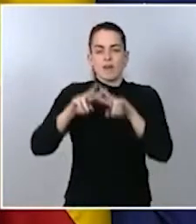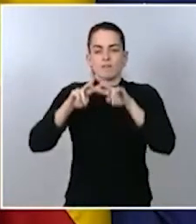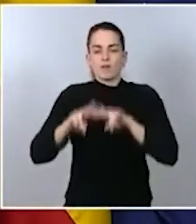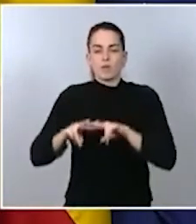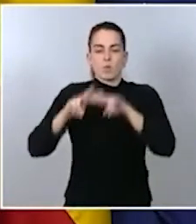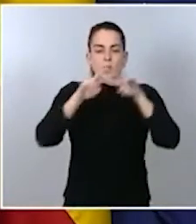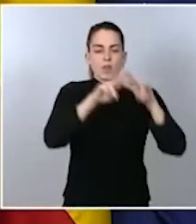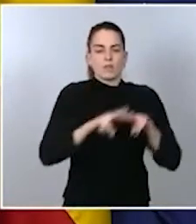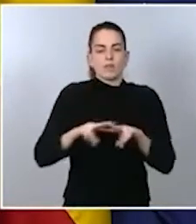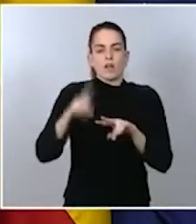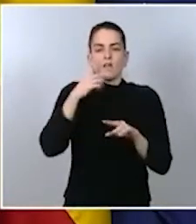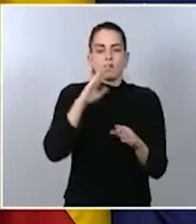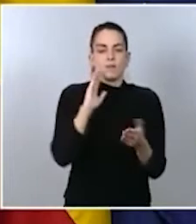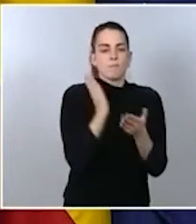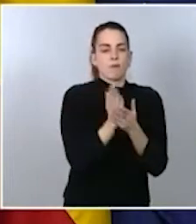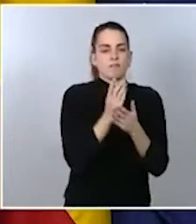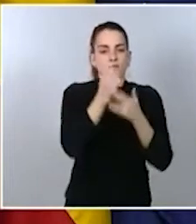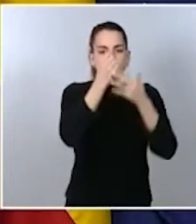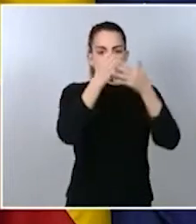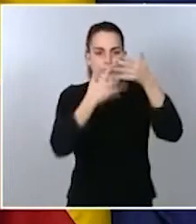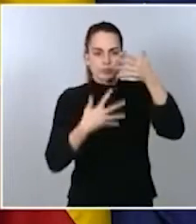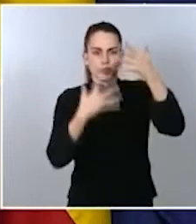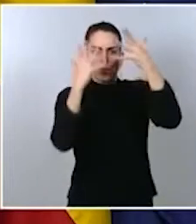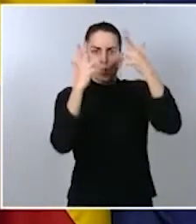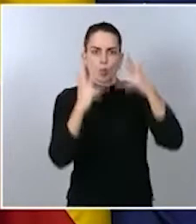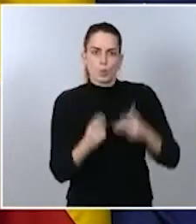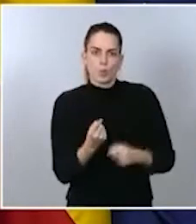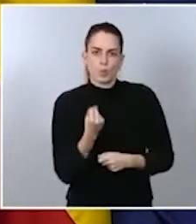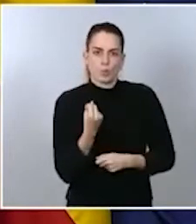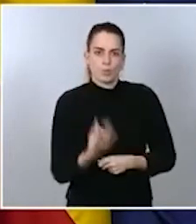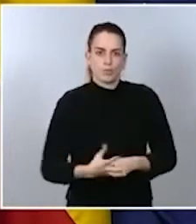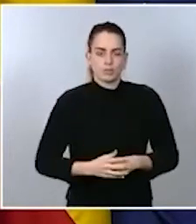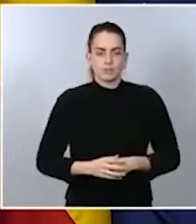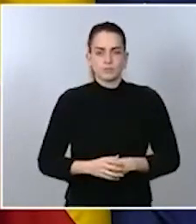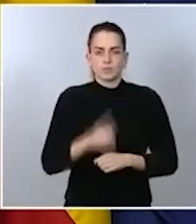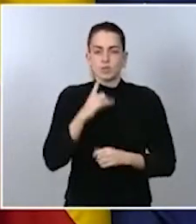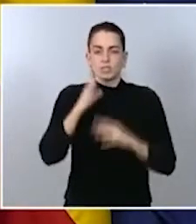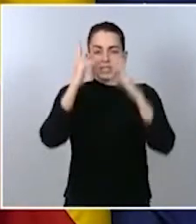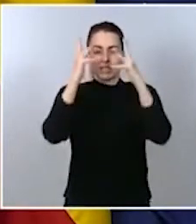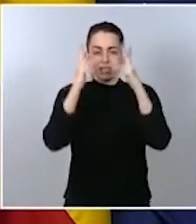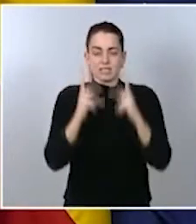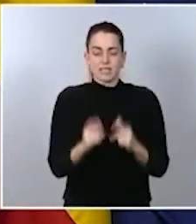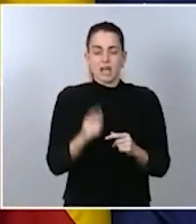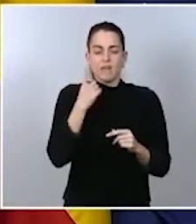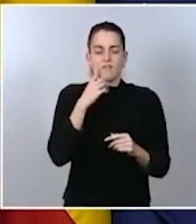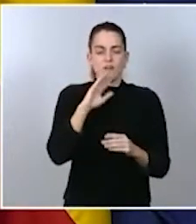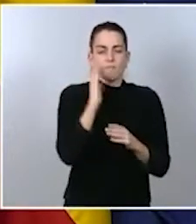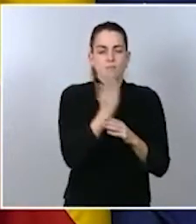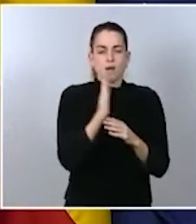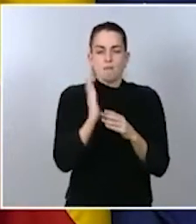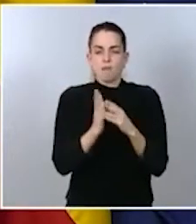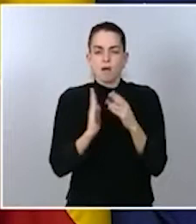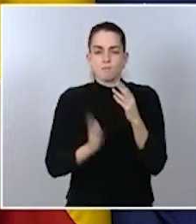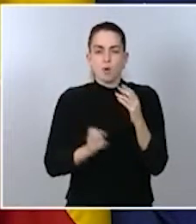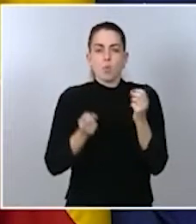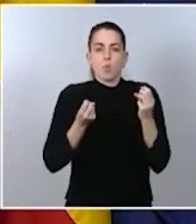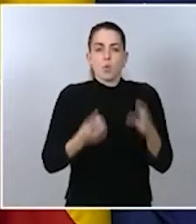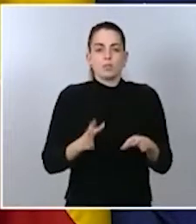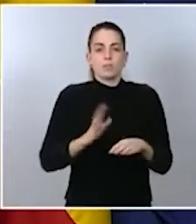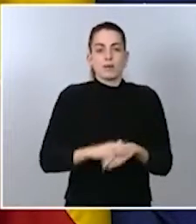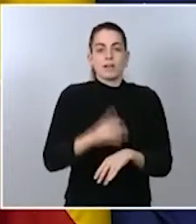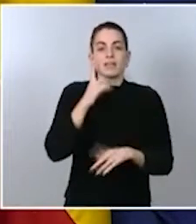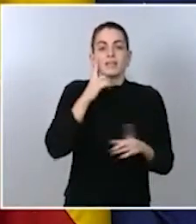empezado a realizar los trabajos de evaluación de daños para poder estudiar y articular las necesarias ayudas